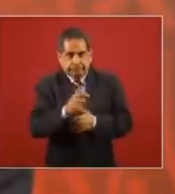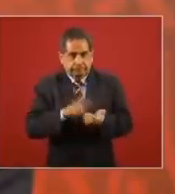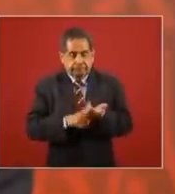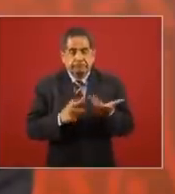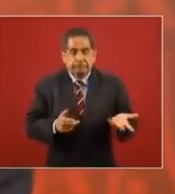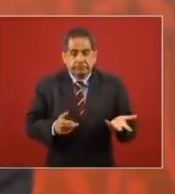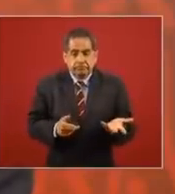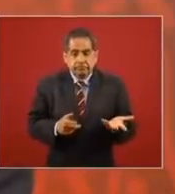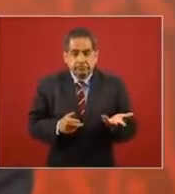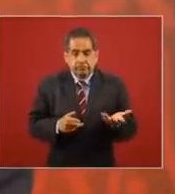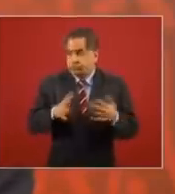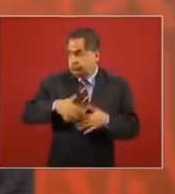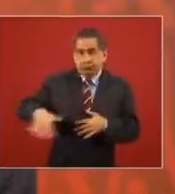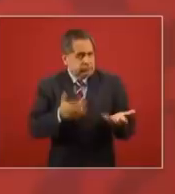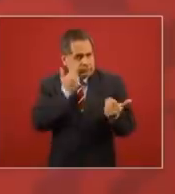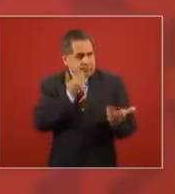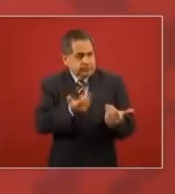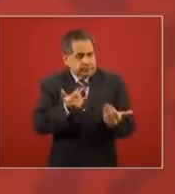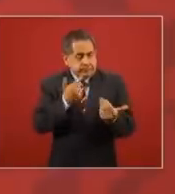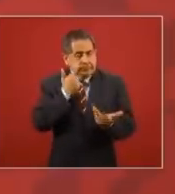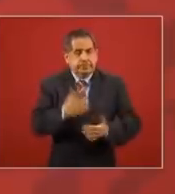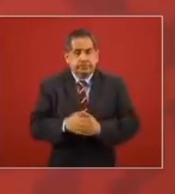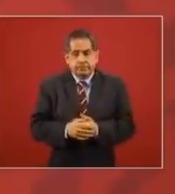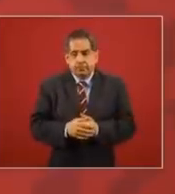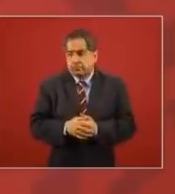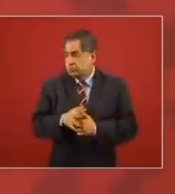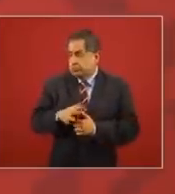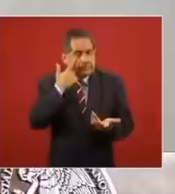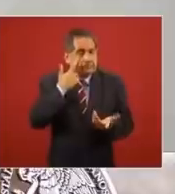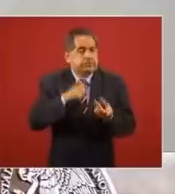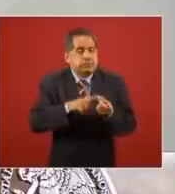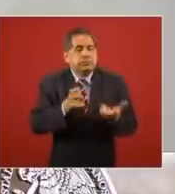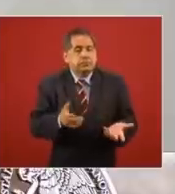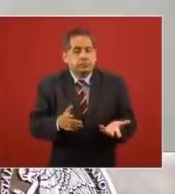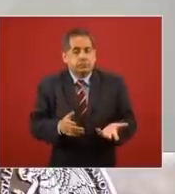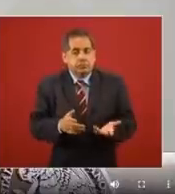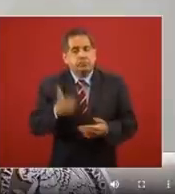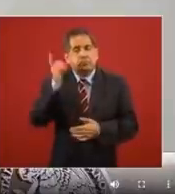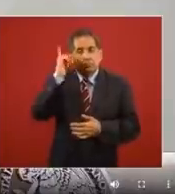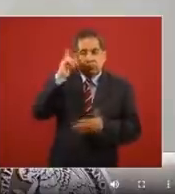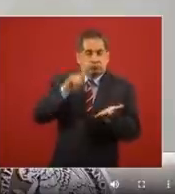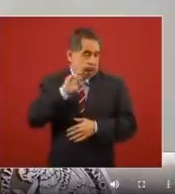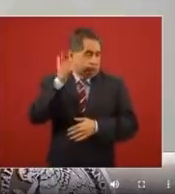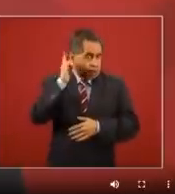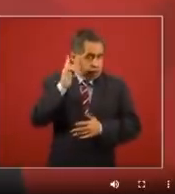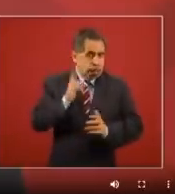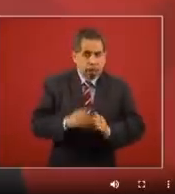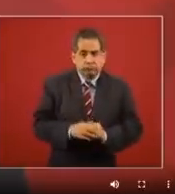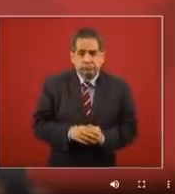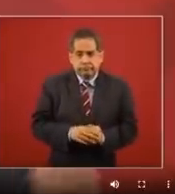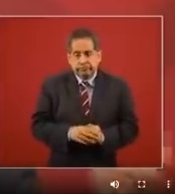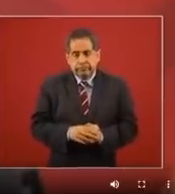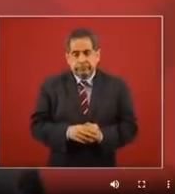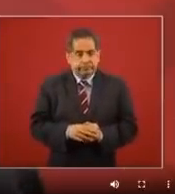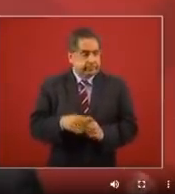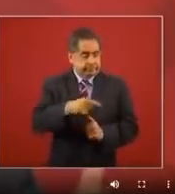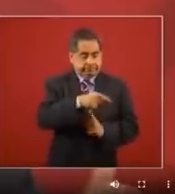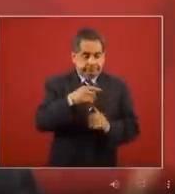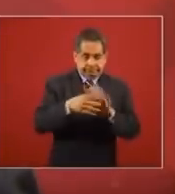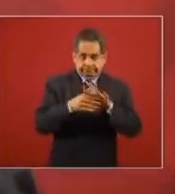como todos los mexicanos ojalá y se pueda que se